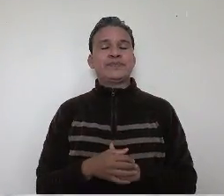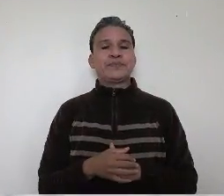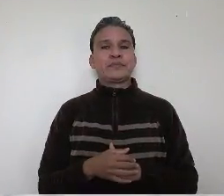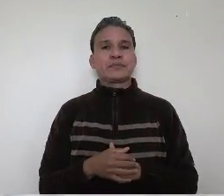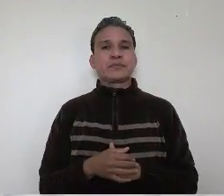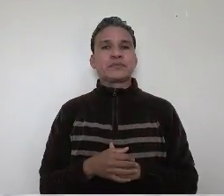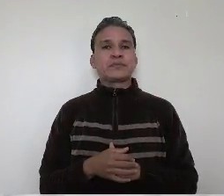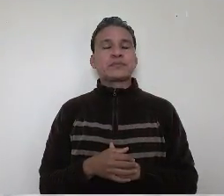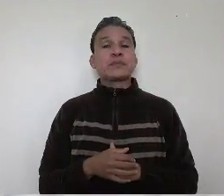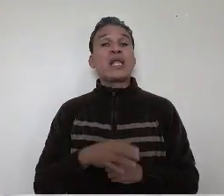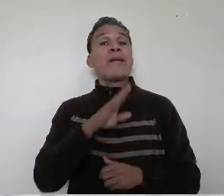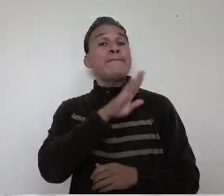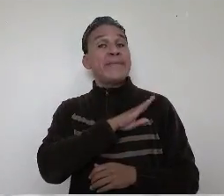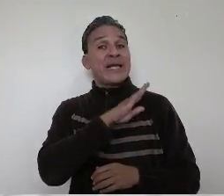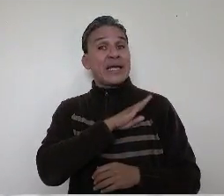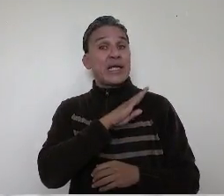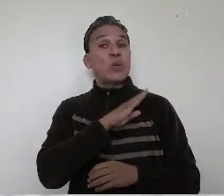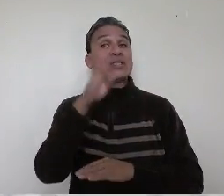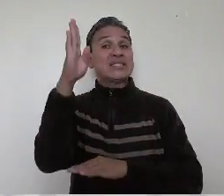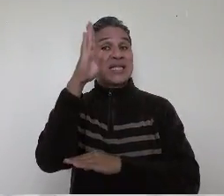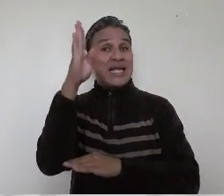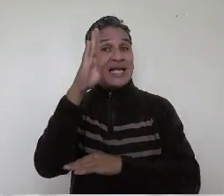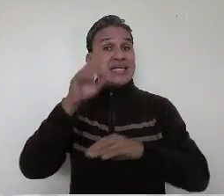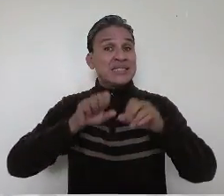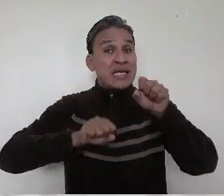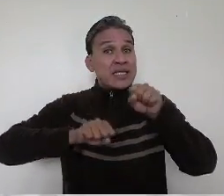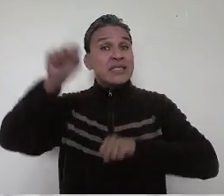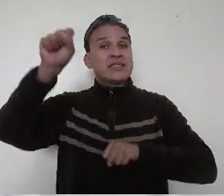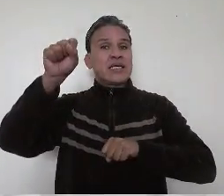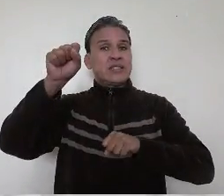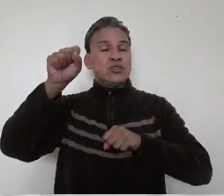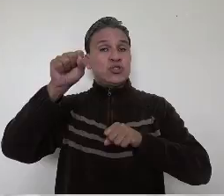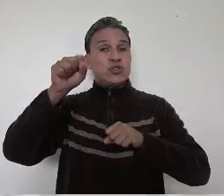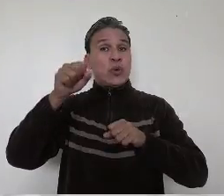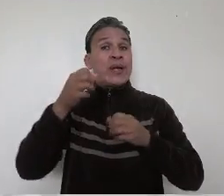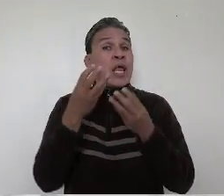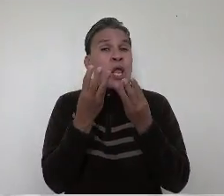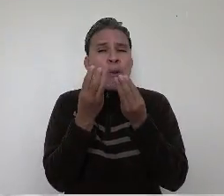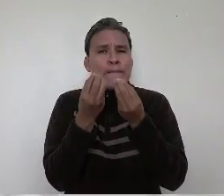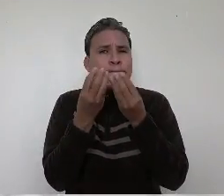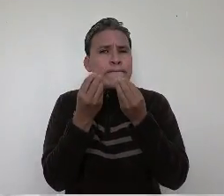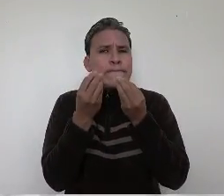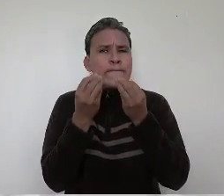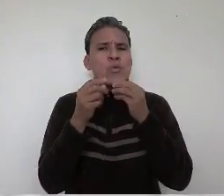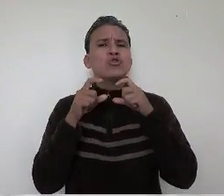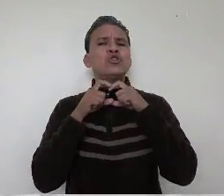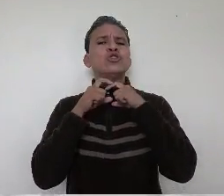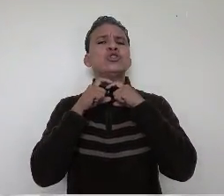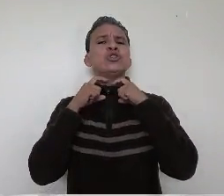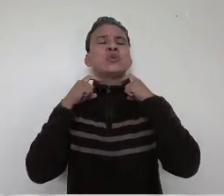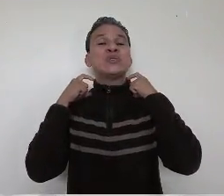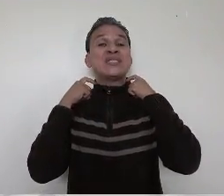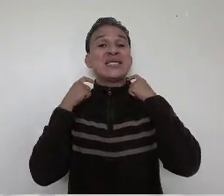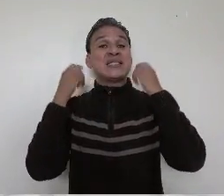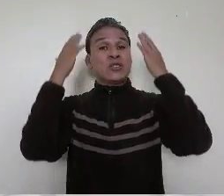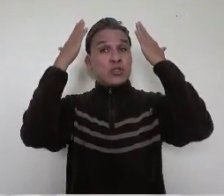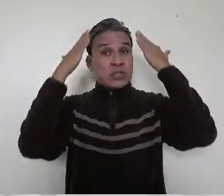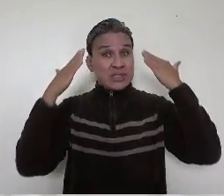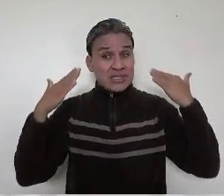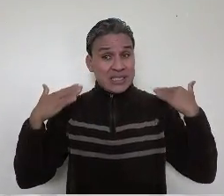Para que en nuestra diócesis de San Cristóbal haya muchas vocaciones a la vida sacerdotal, religiosa y